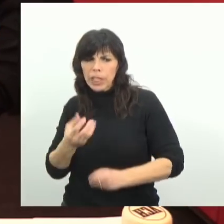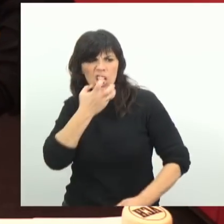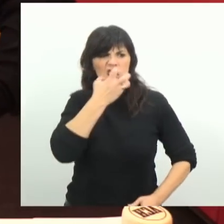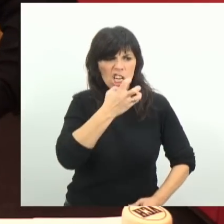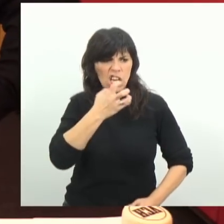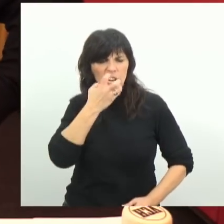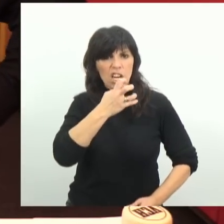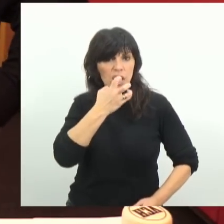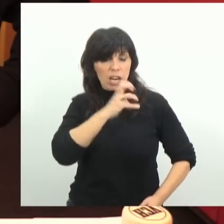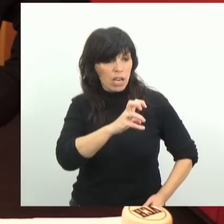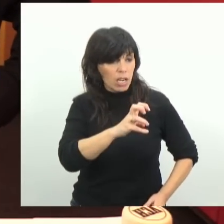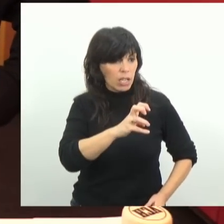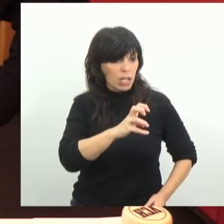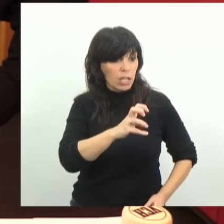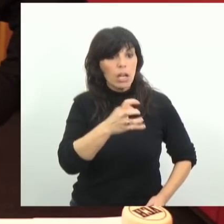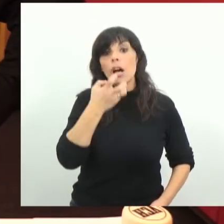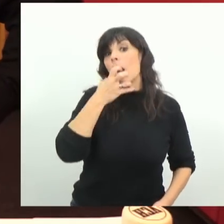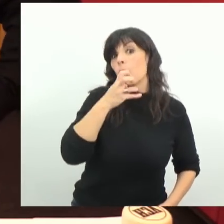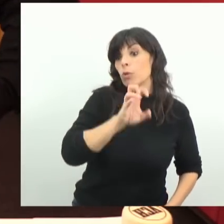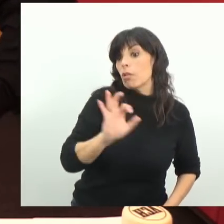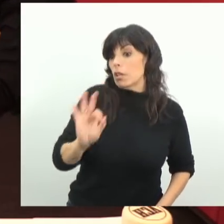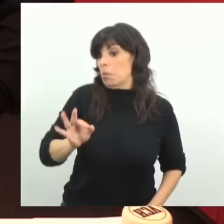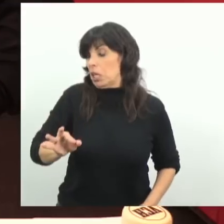Muchas veces las acusaciones no son correctas.